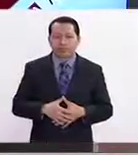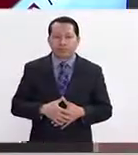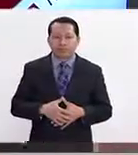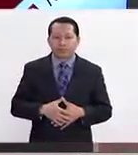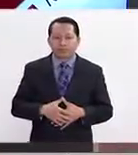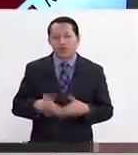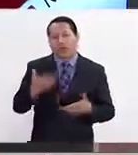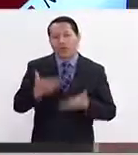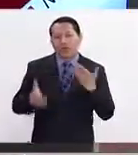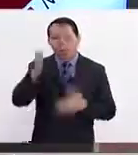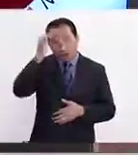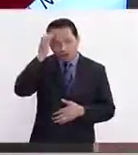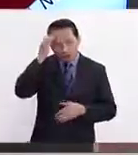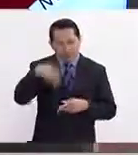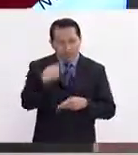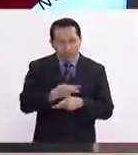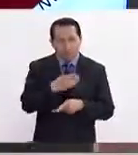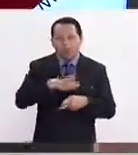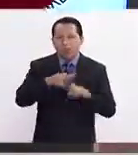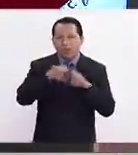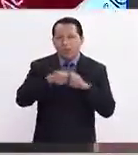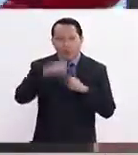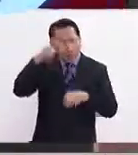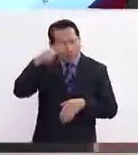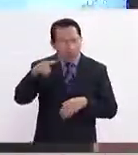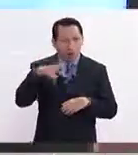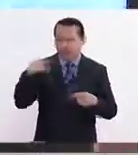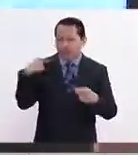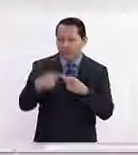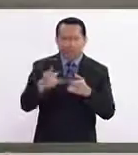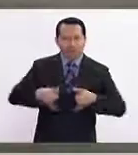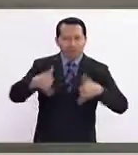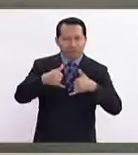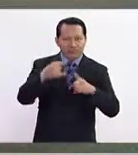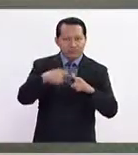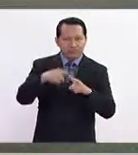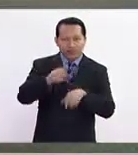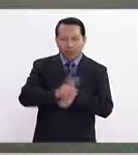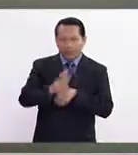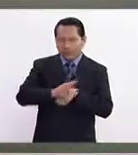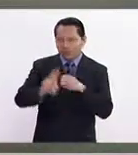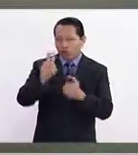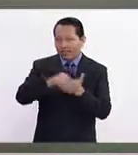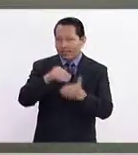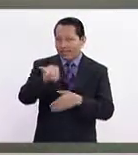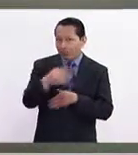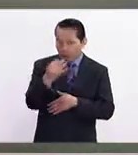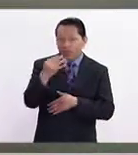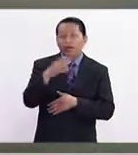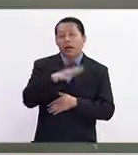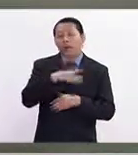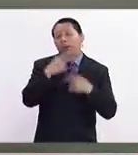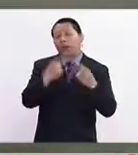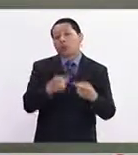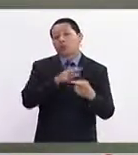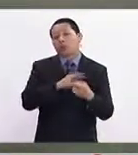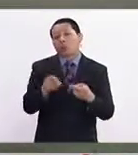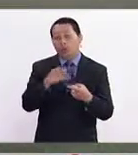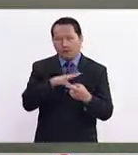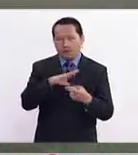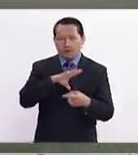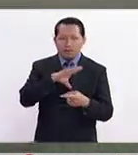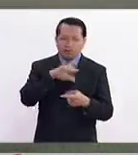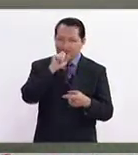Y vamos a conocer cómo le ha ido a la selección mexicana en las últimas 2 Copas del Mundo. En Brasil 2014 enfrentó al